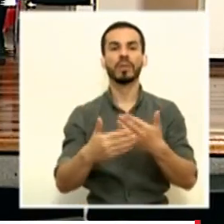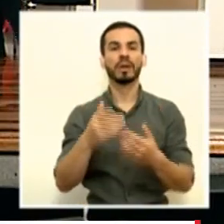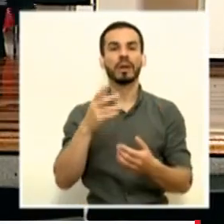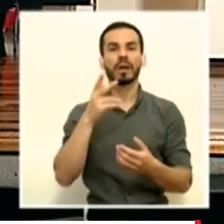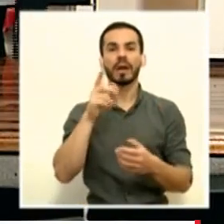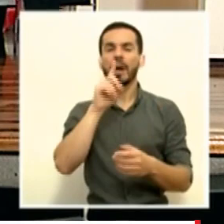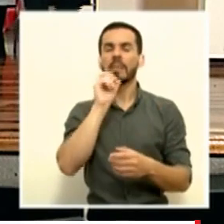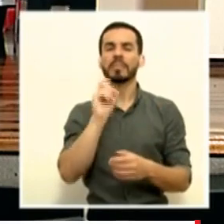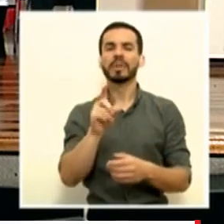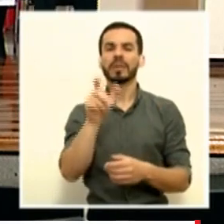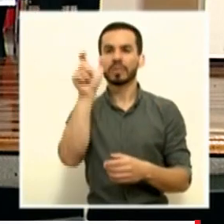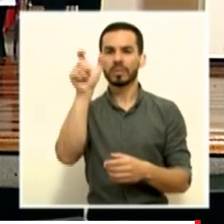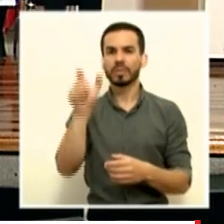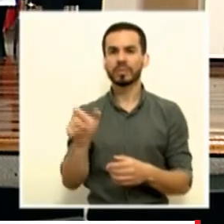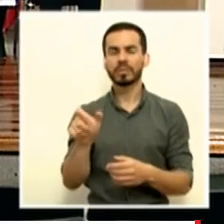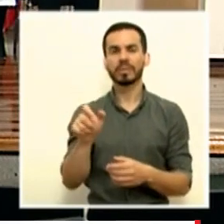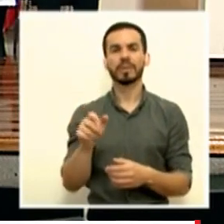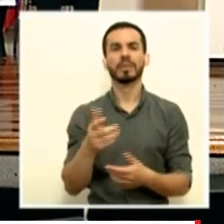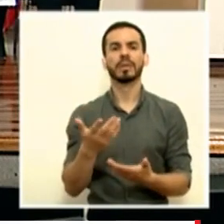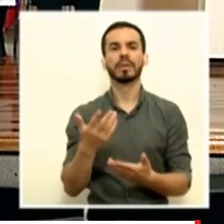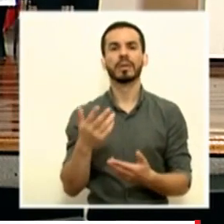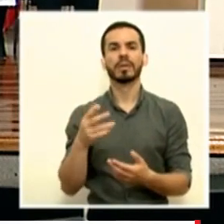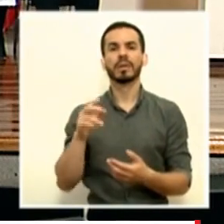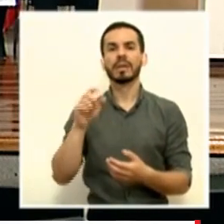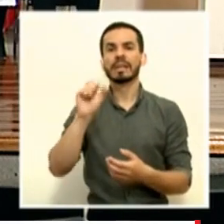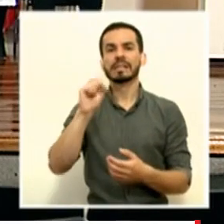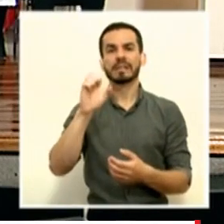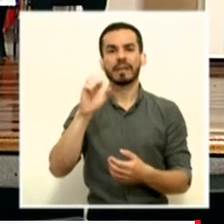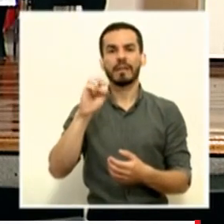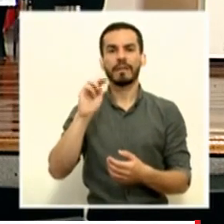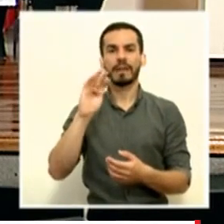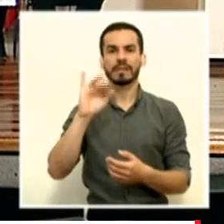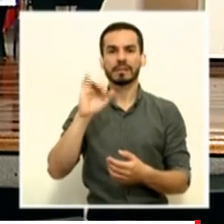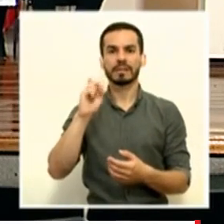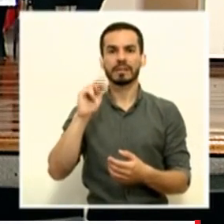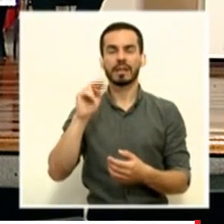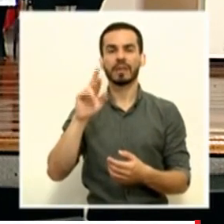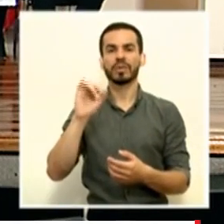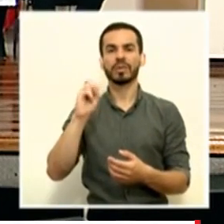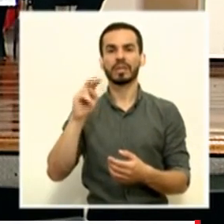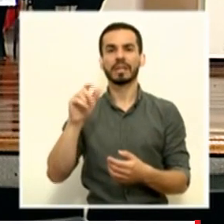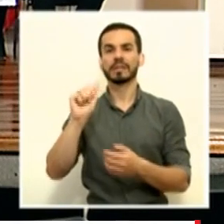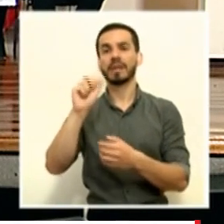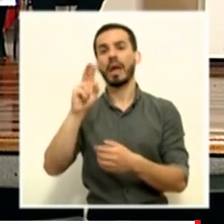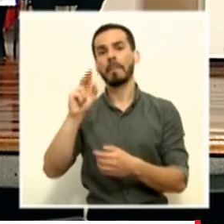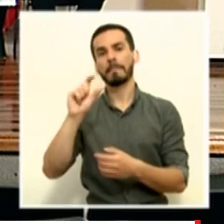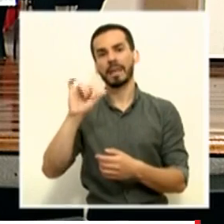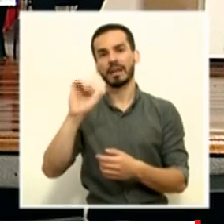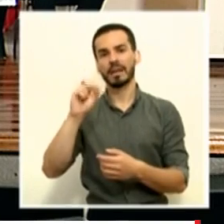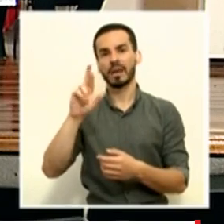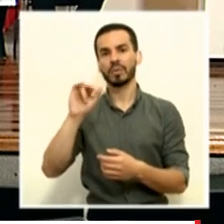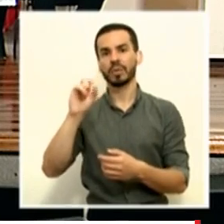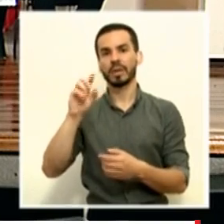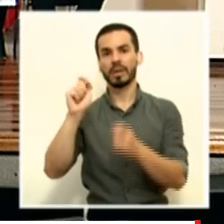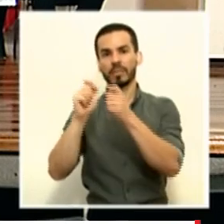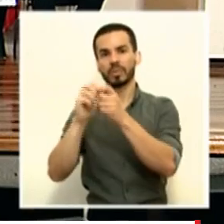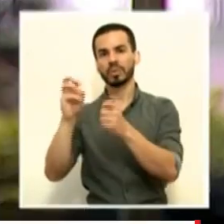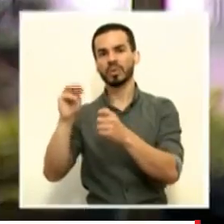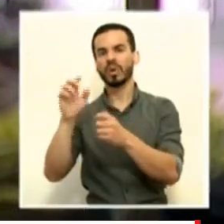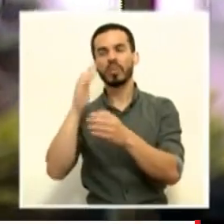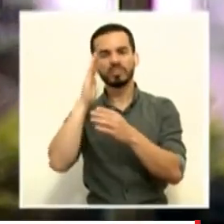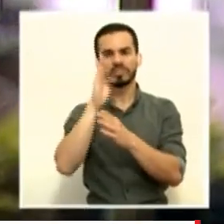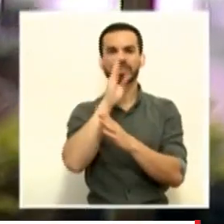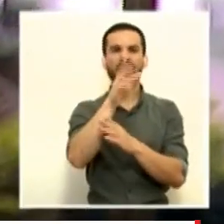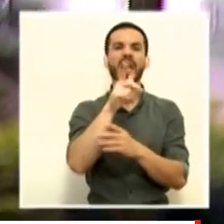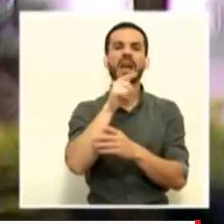a escuchar la consulta del colega Sebastián Rodríguez, del medio ameliarueda.com. Sebastián, tal vez si nos indica a quién